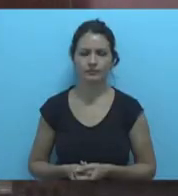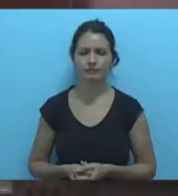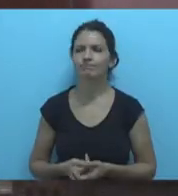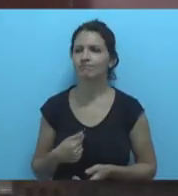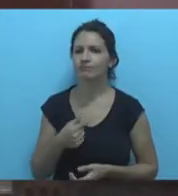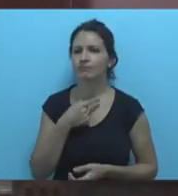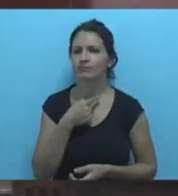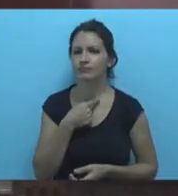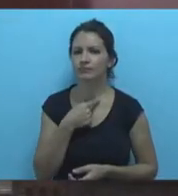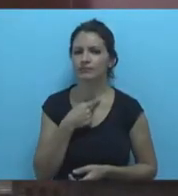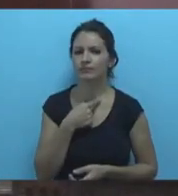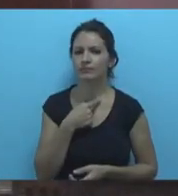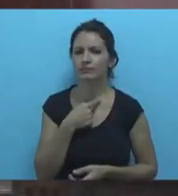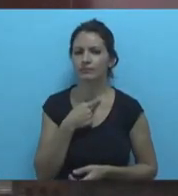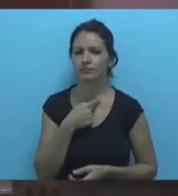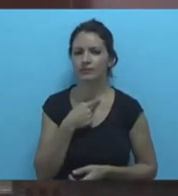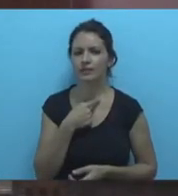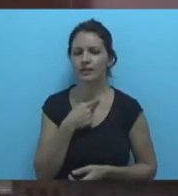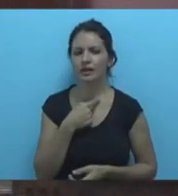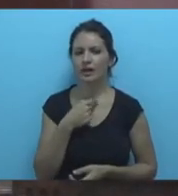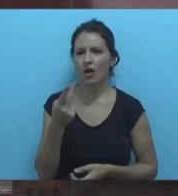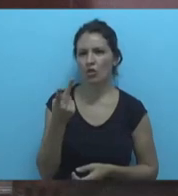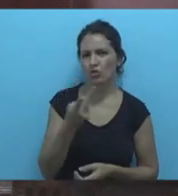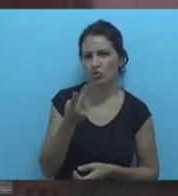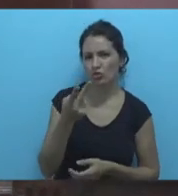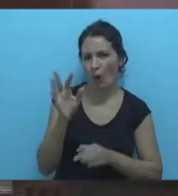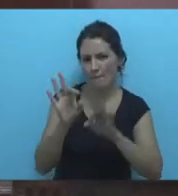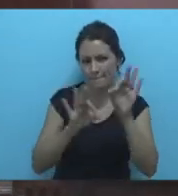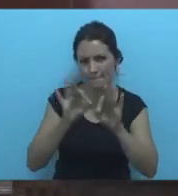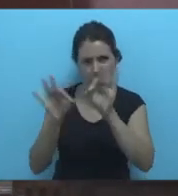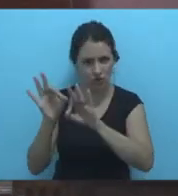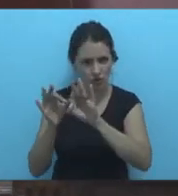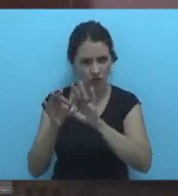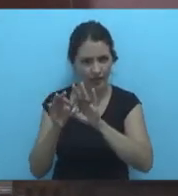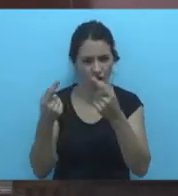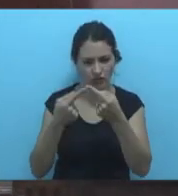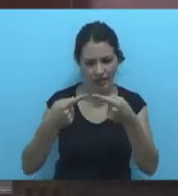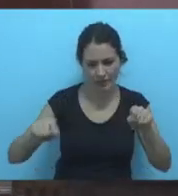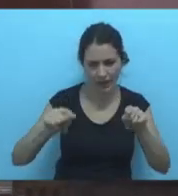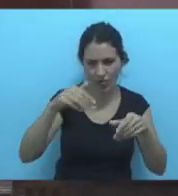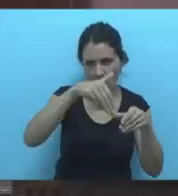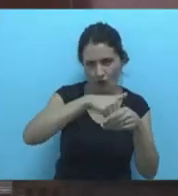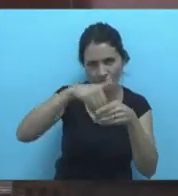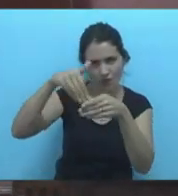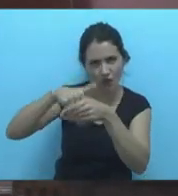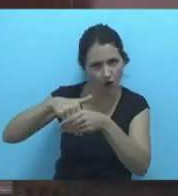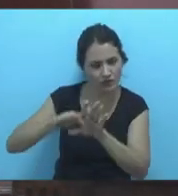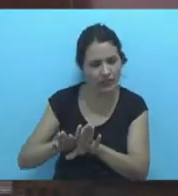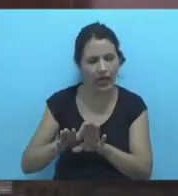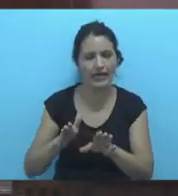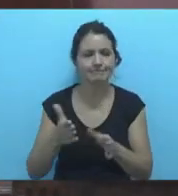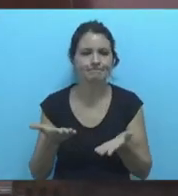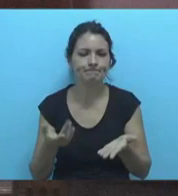tratar de que los proyectos se trataran por separado, como se trataron, pero que pudiéramos por lo menos